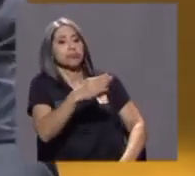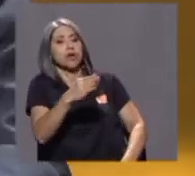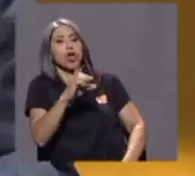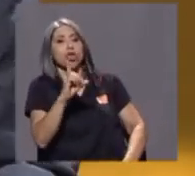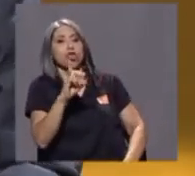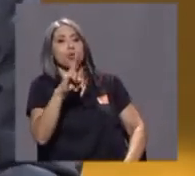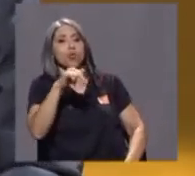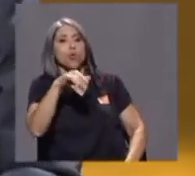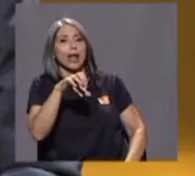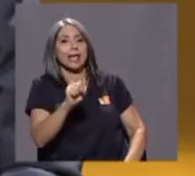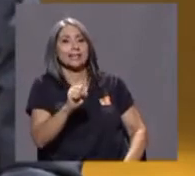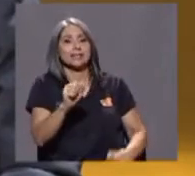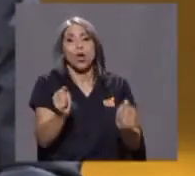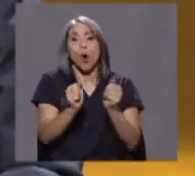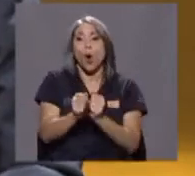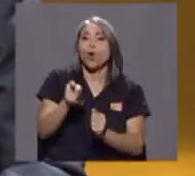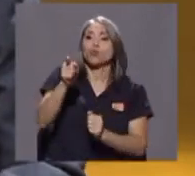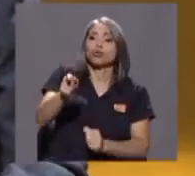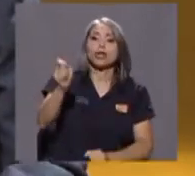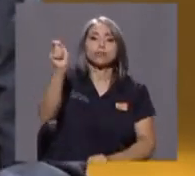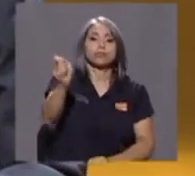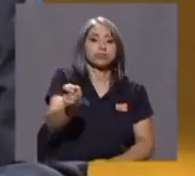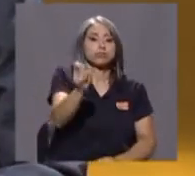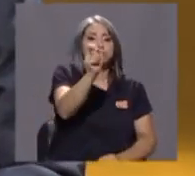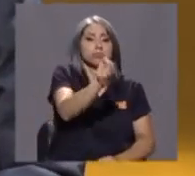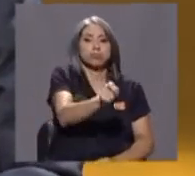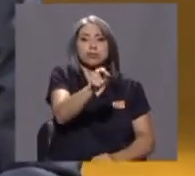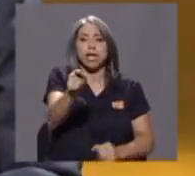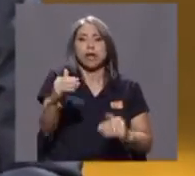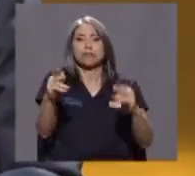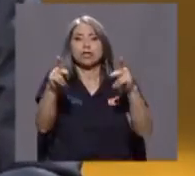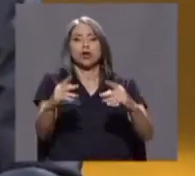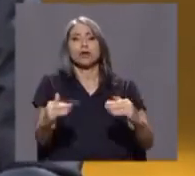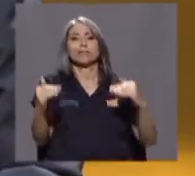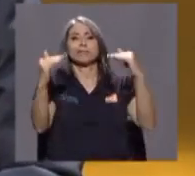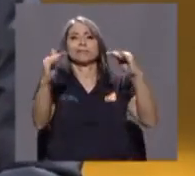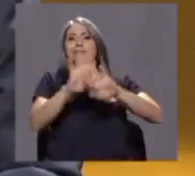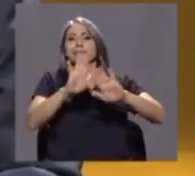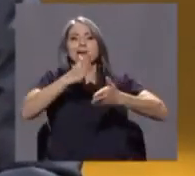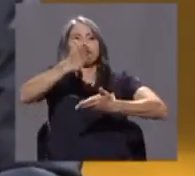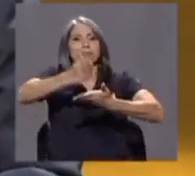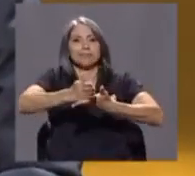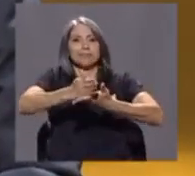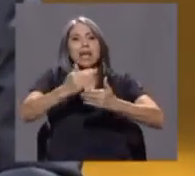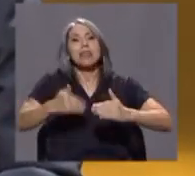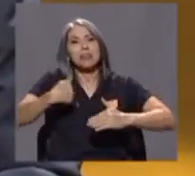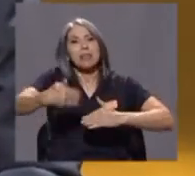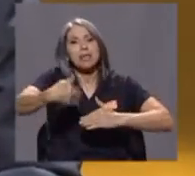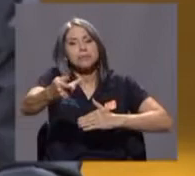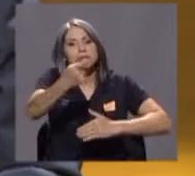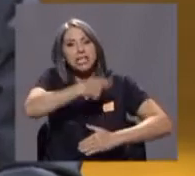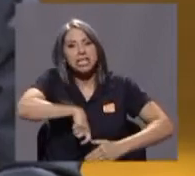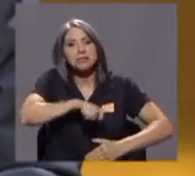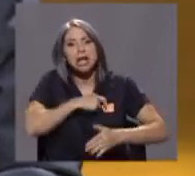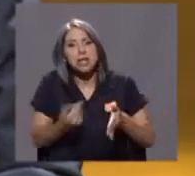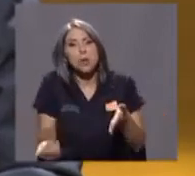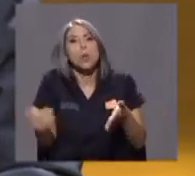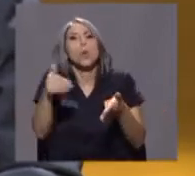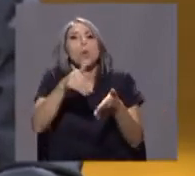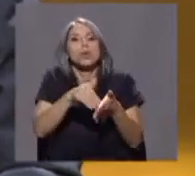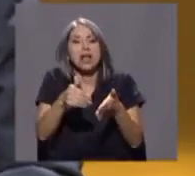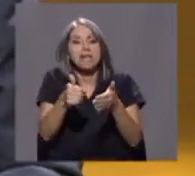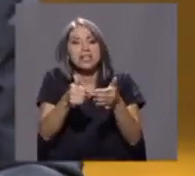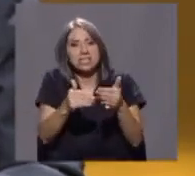nobiliarios, y aunque posteriormente eso va a ser nuevamente restablecido en España por las sucesivas constituciones